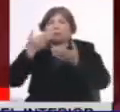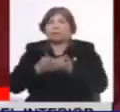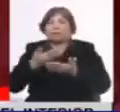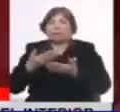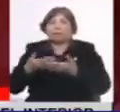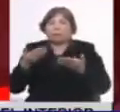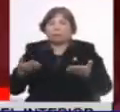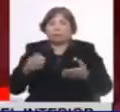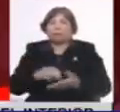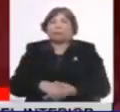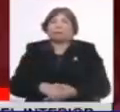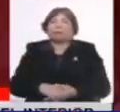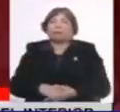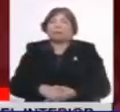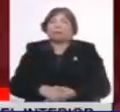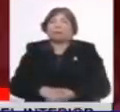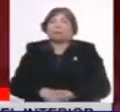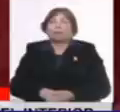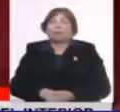que materializar, ¿no?,